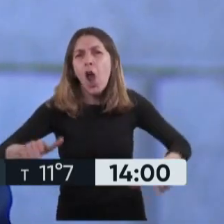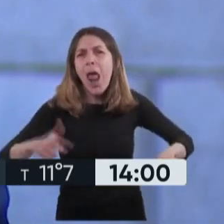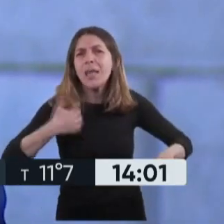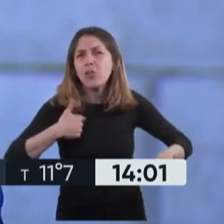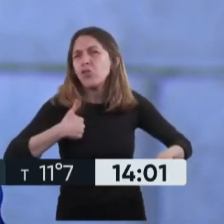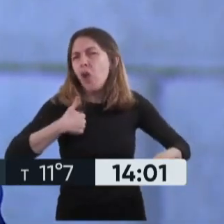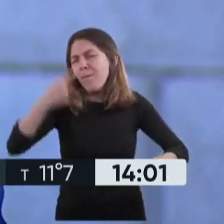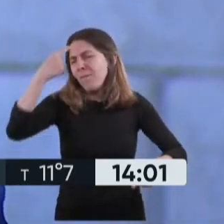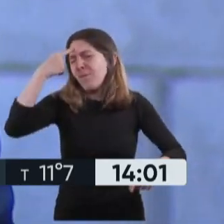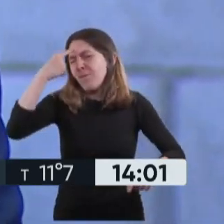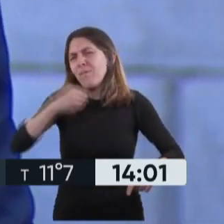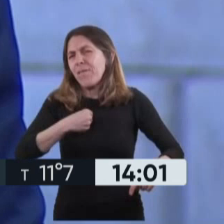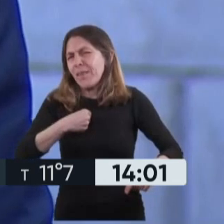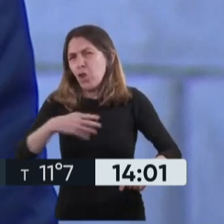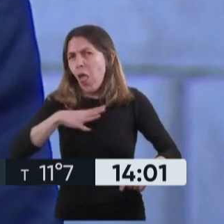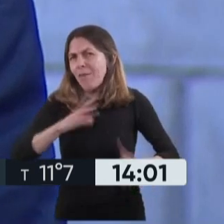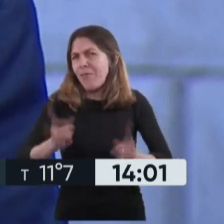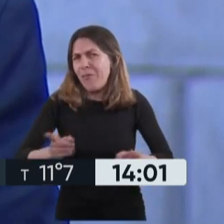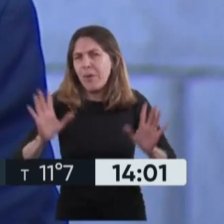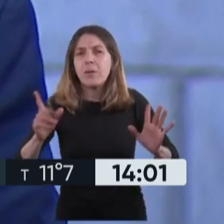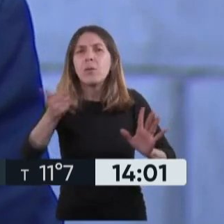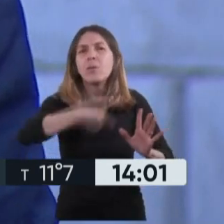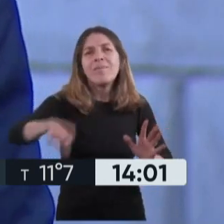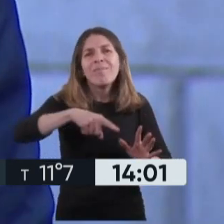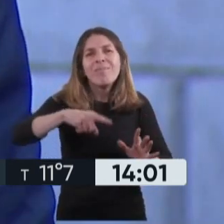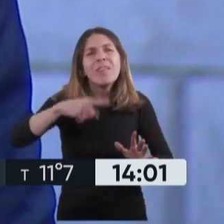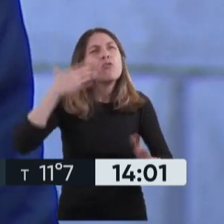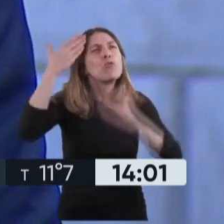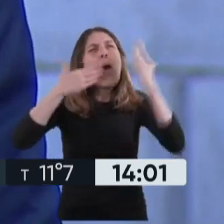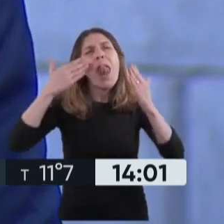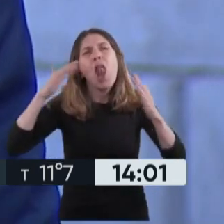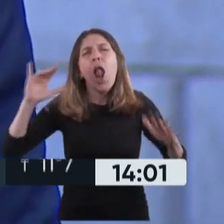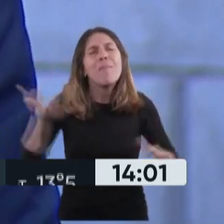creyendo saben cuál es mi mejor anhelo